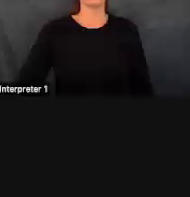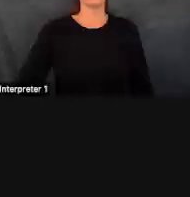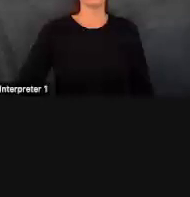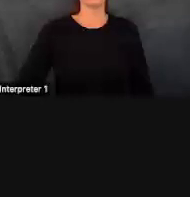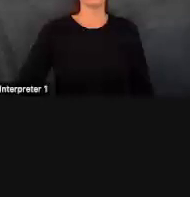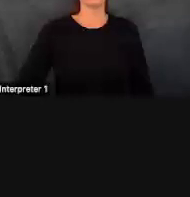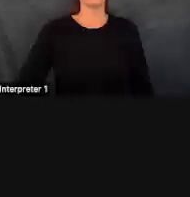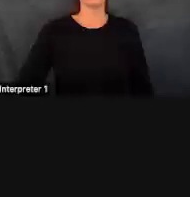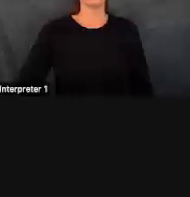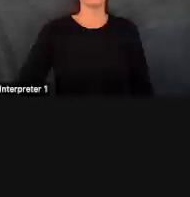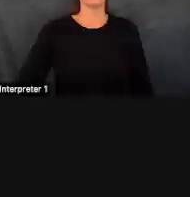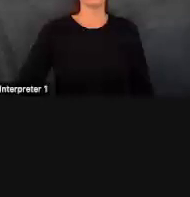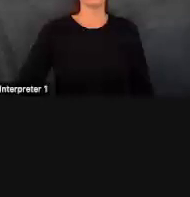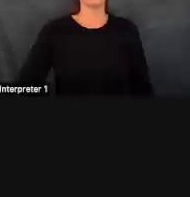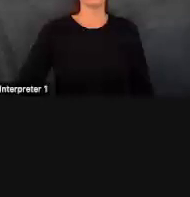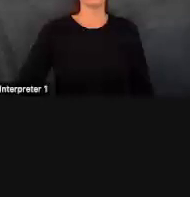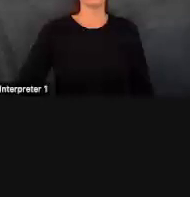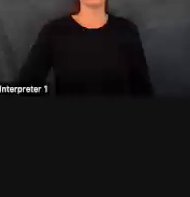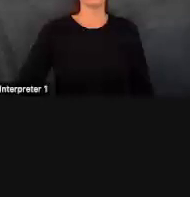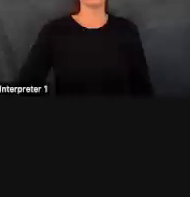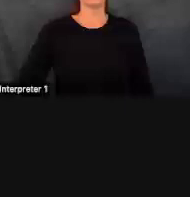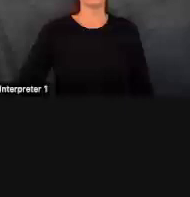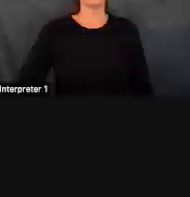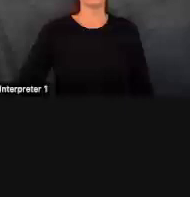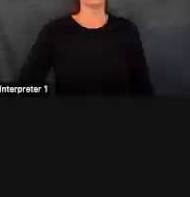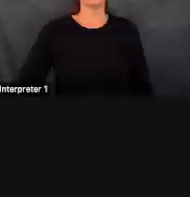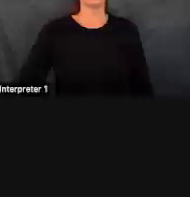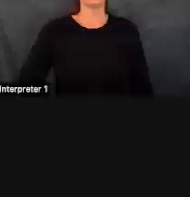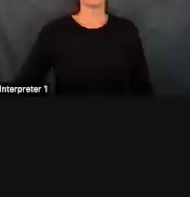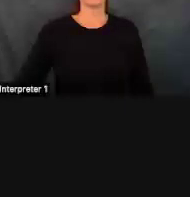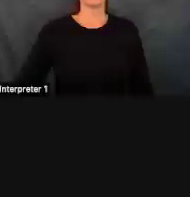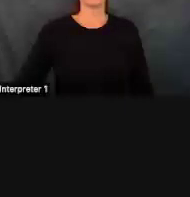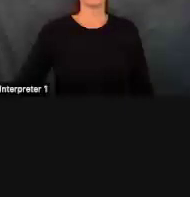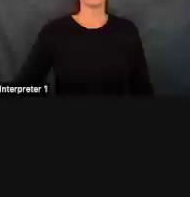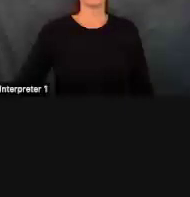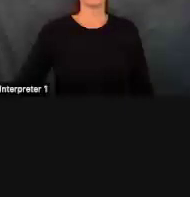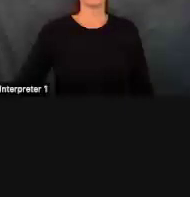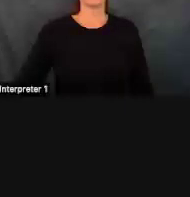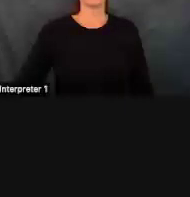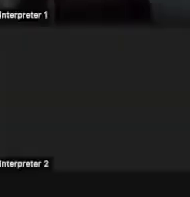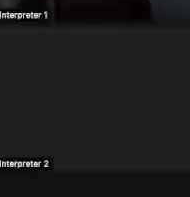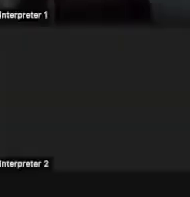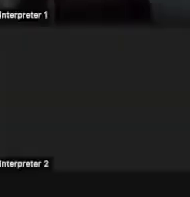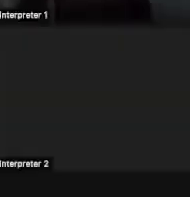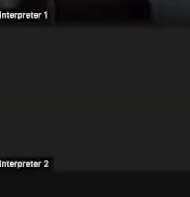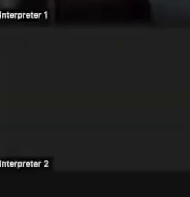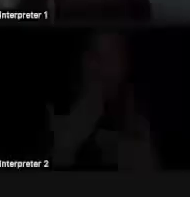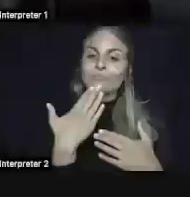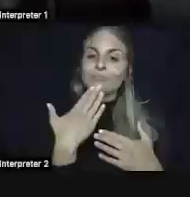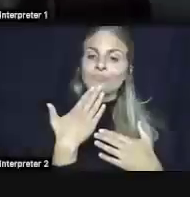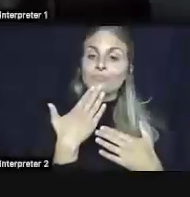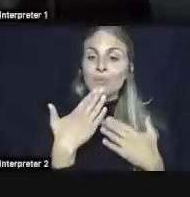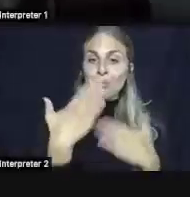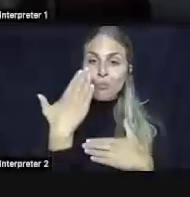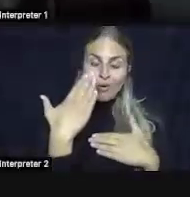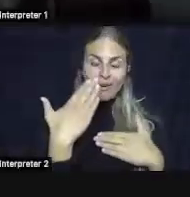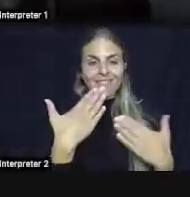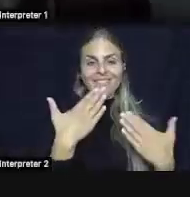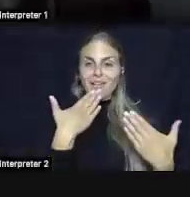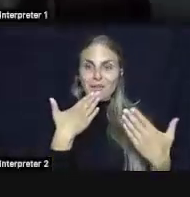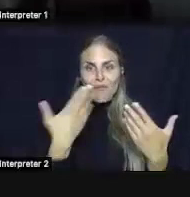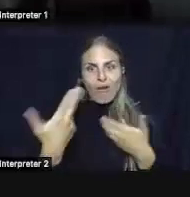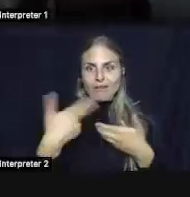Good morning. Thank you for attending the I-81. Buenos días. Gracias por asistir a la audiencia pública del proyecto del